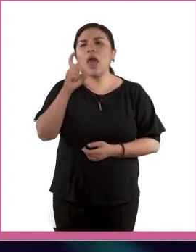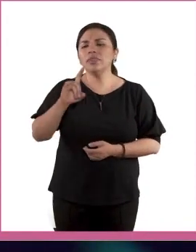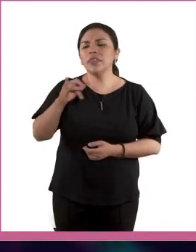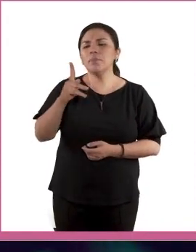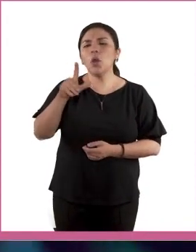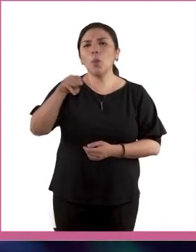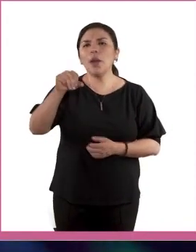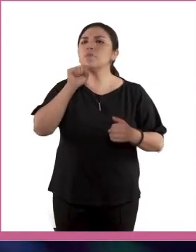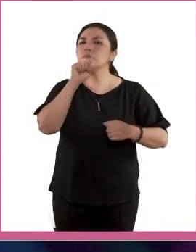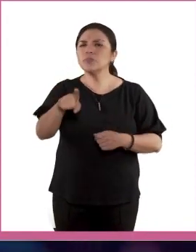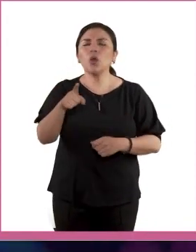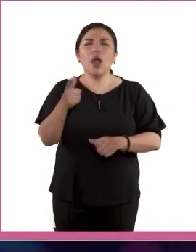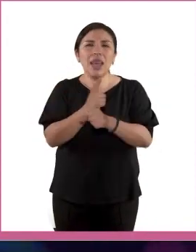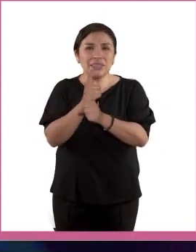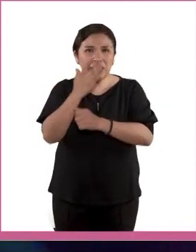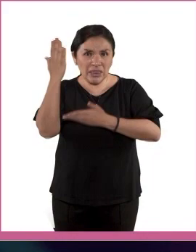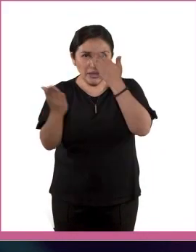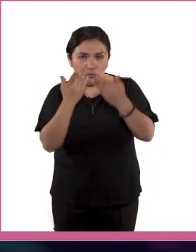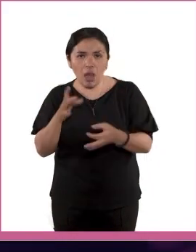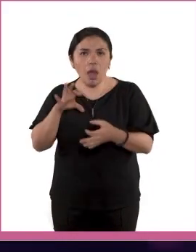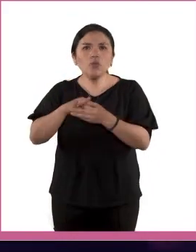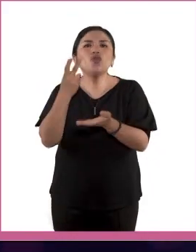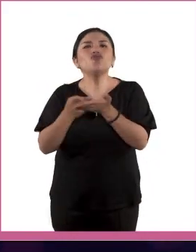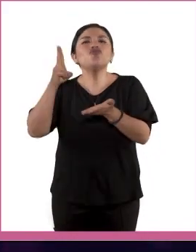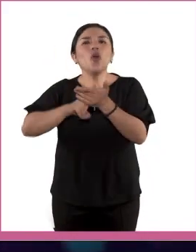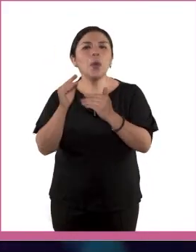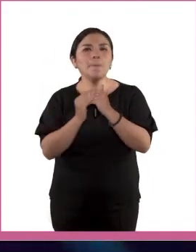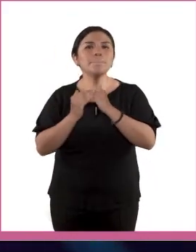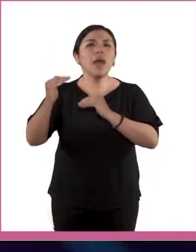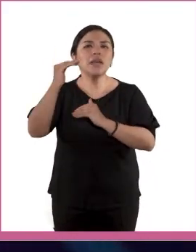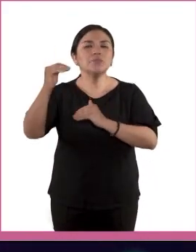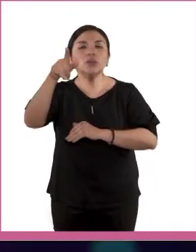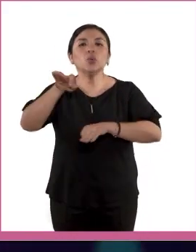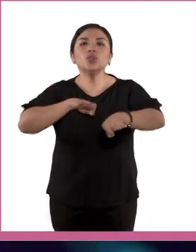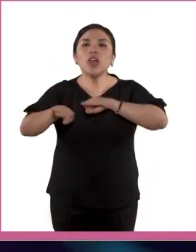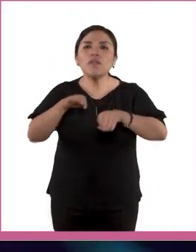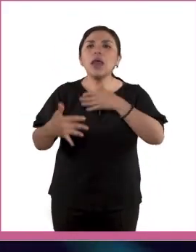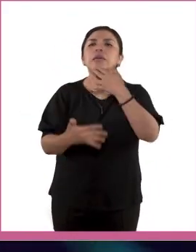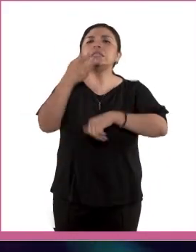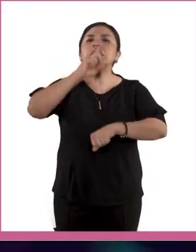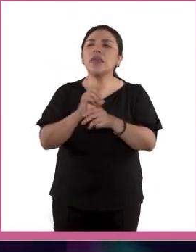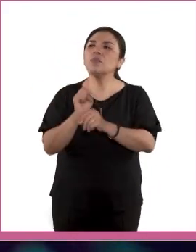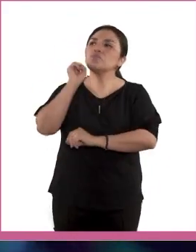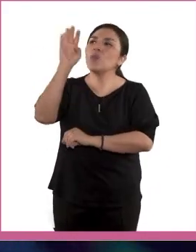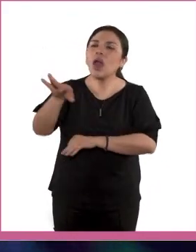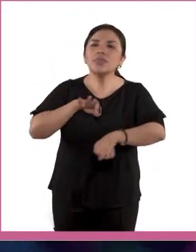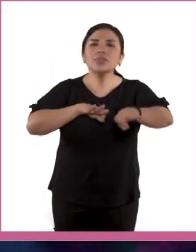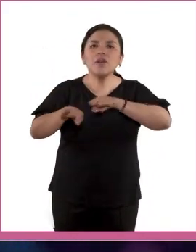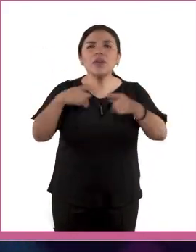diplomados o mismas licenciaturas en donde tú tienes que ir subiendo tus trabajos